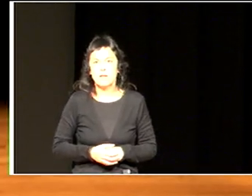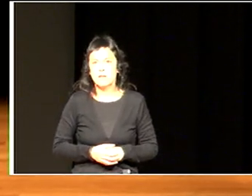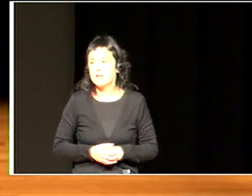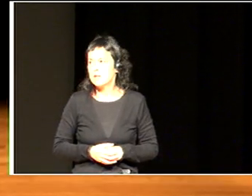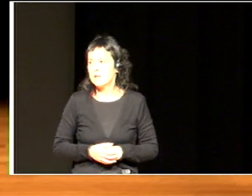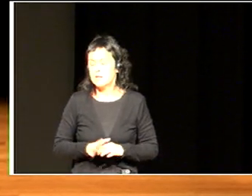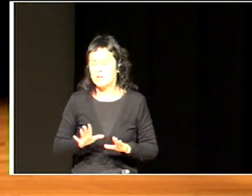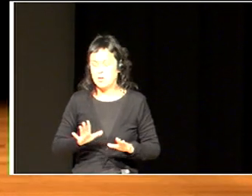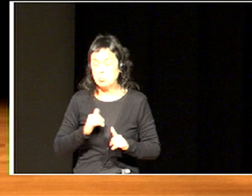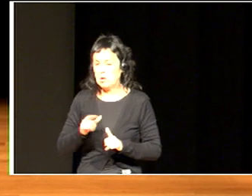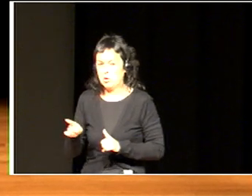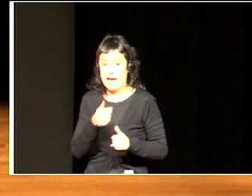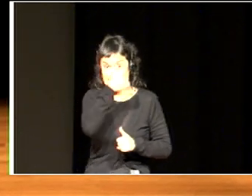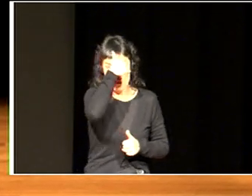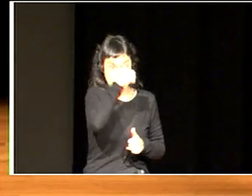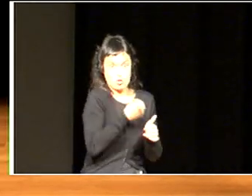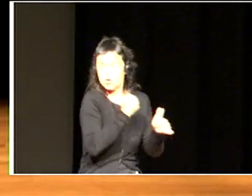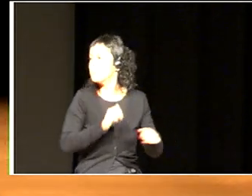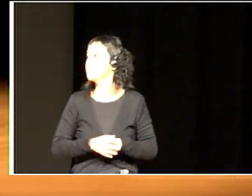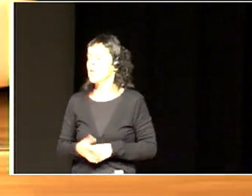digo espera voy a hacer como ellos